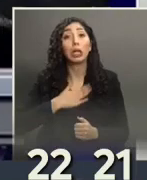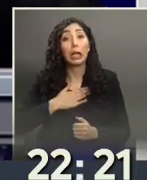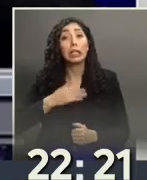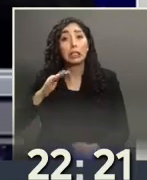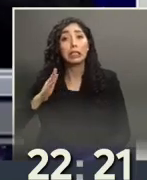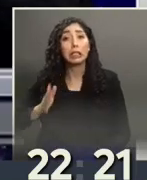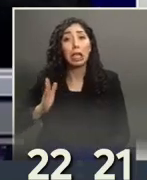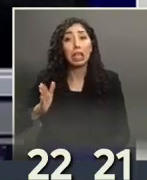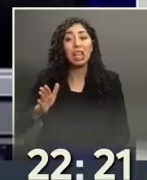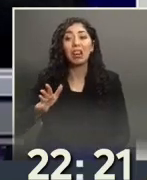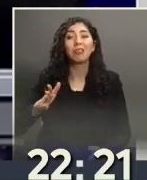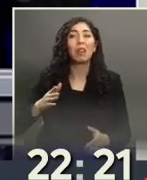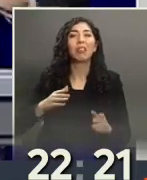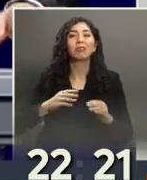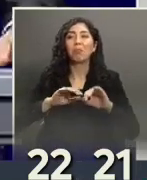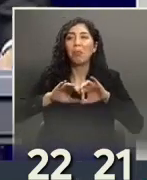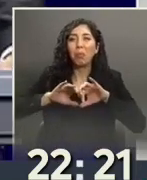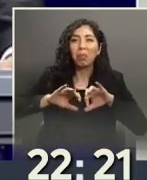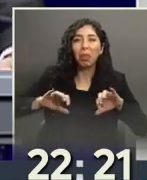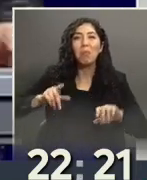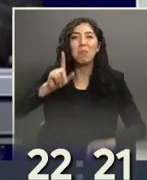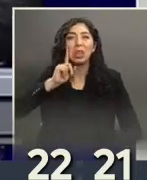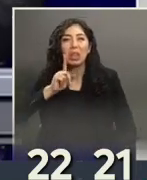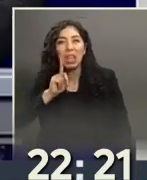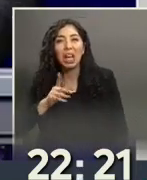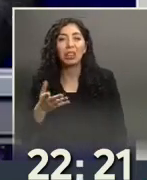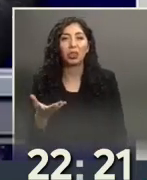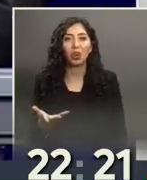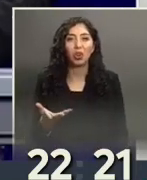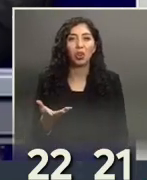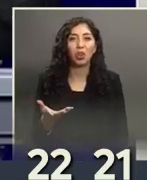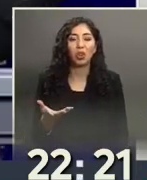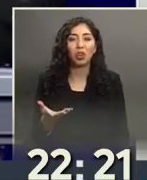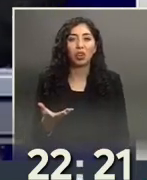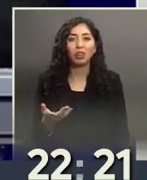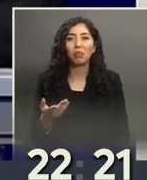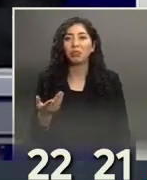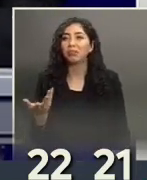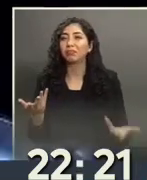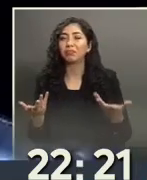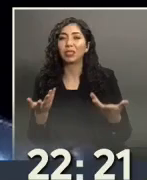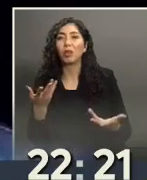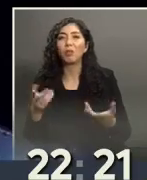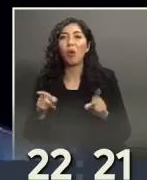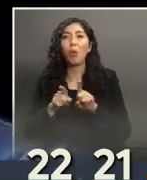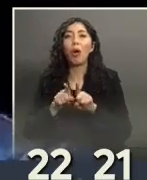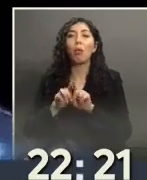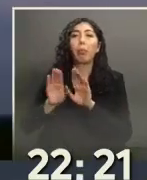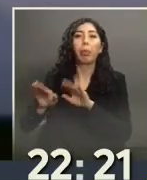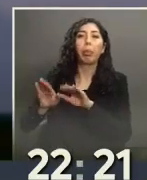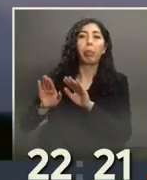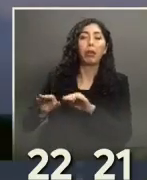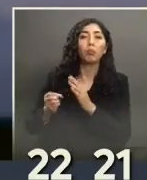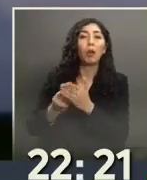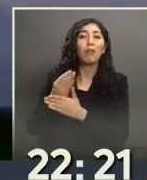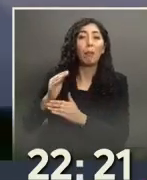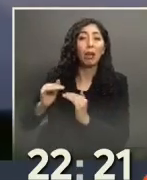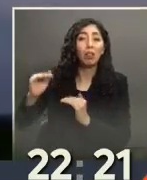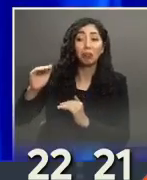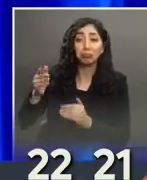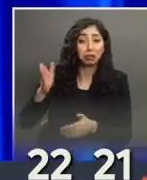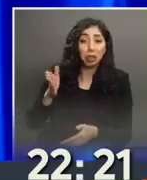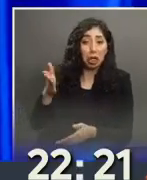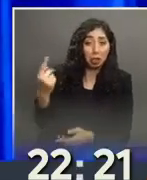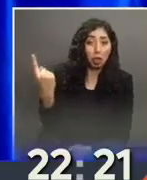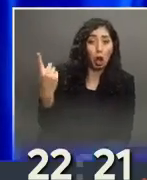dividiendo mintiendo haciendo el juego a la nueva mayoría si gaste sólo en el papel perdón yo